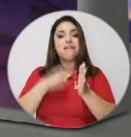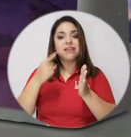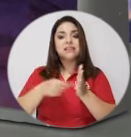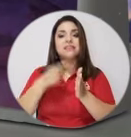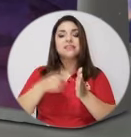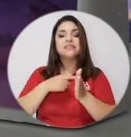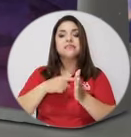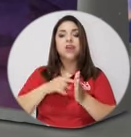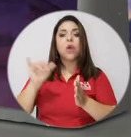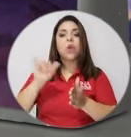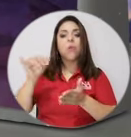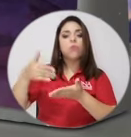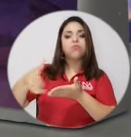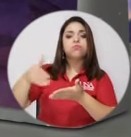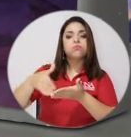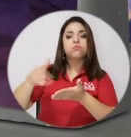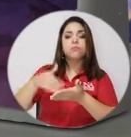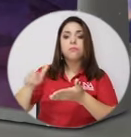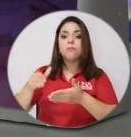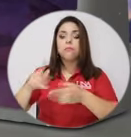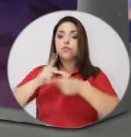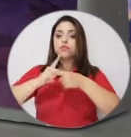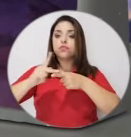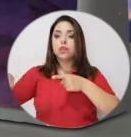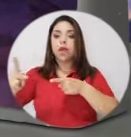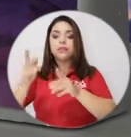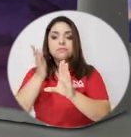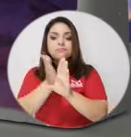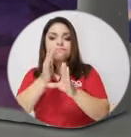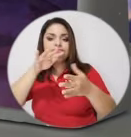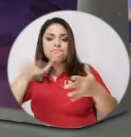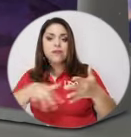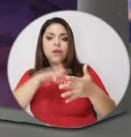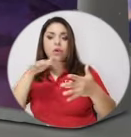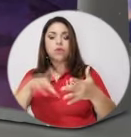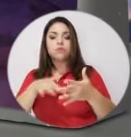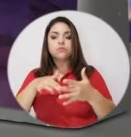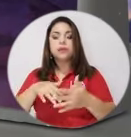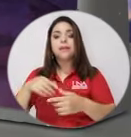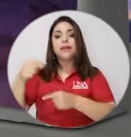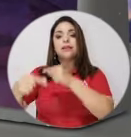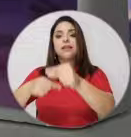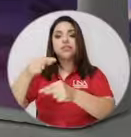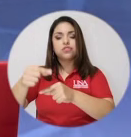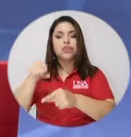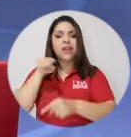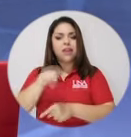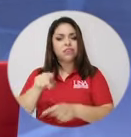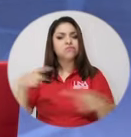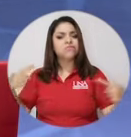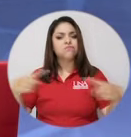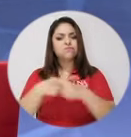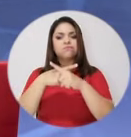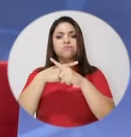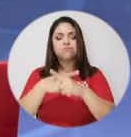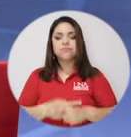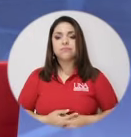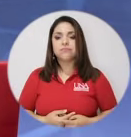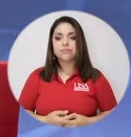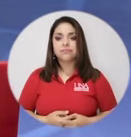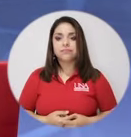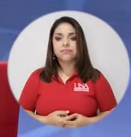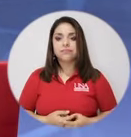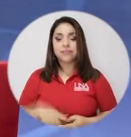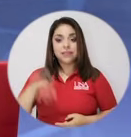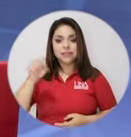vocaciones pedagógicas en nuestras nuevas generaciones. Entonces, se crea ahí un efecto de contradicción. Y precisamente sobre